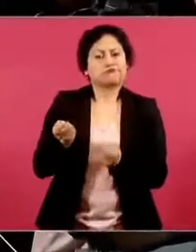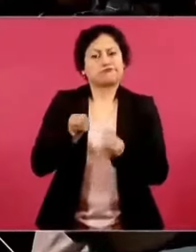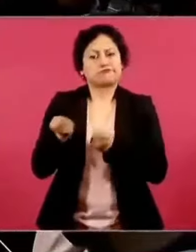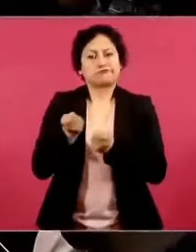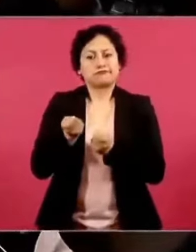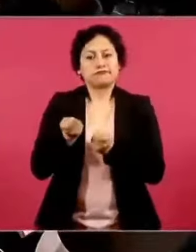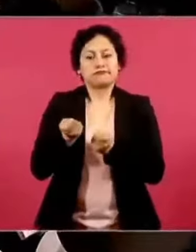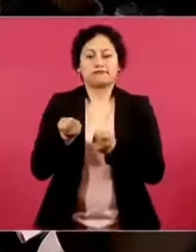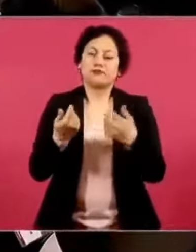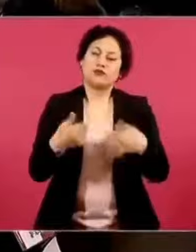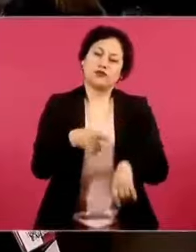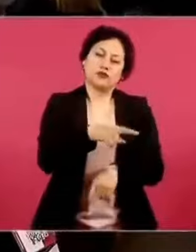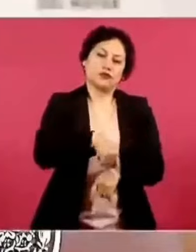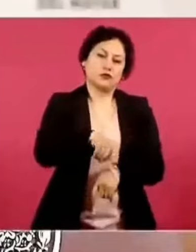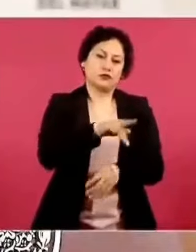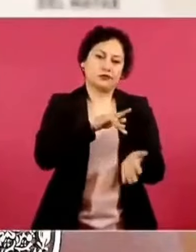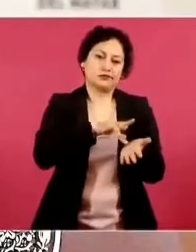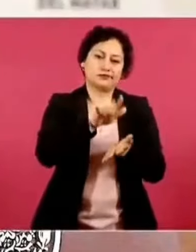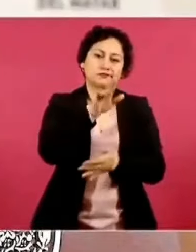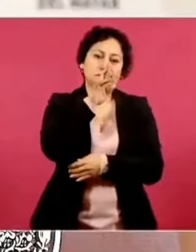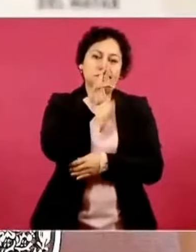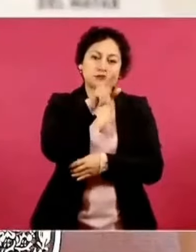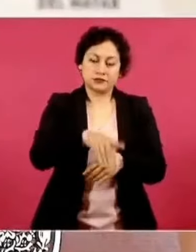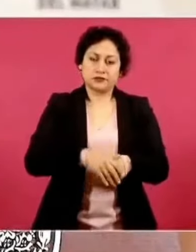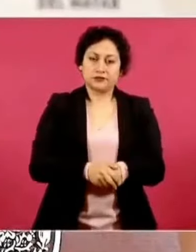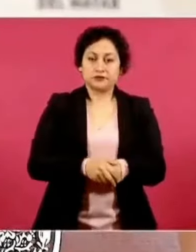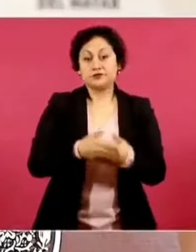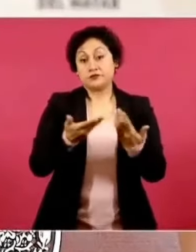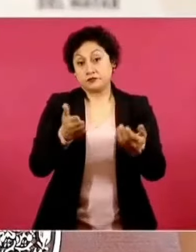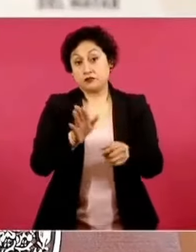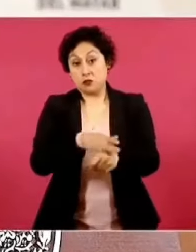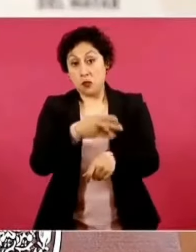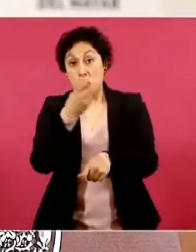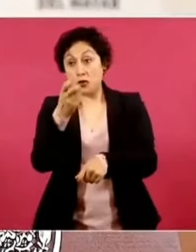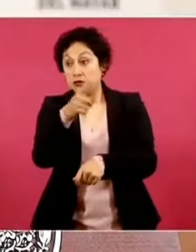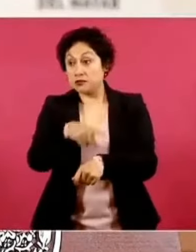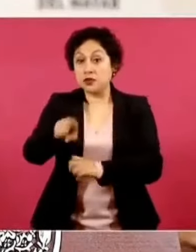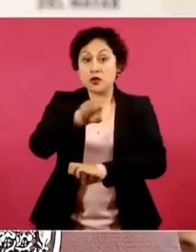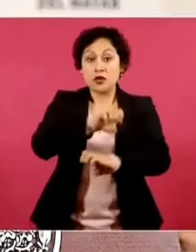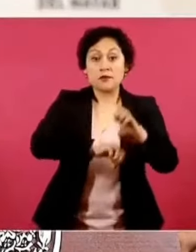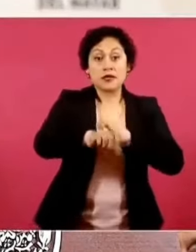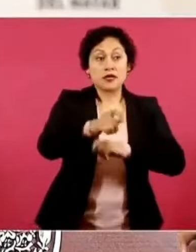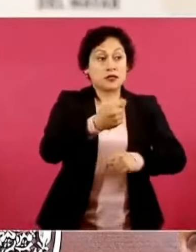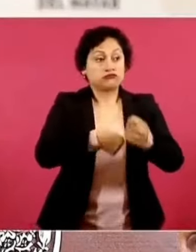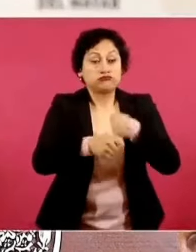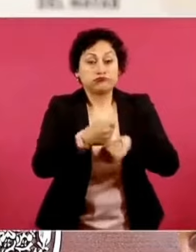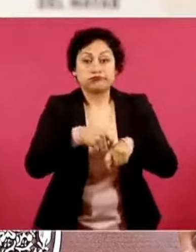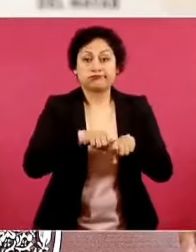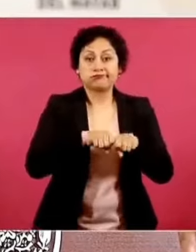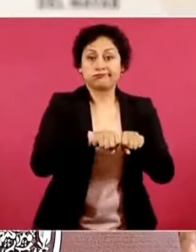se mantiene pues una canasta básica a precios accesibles